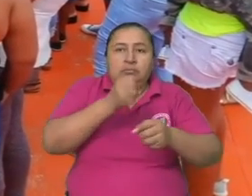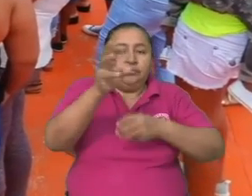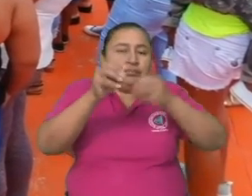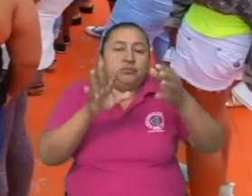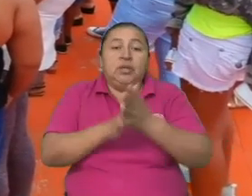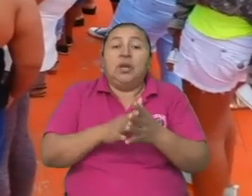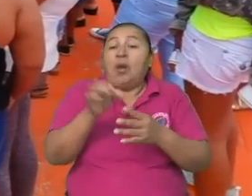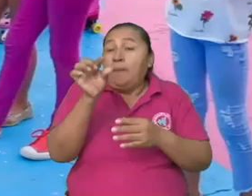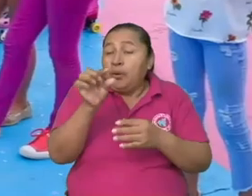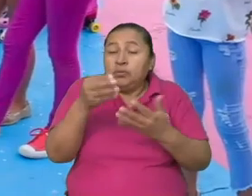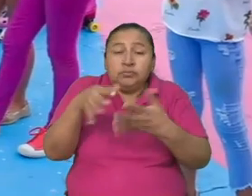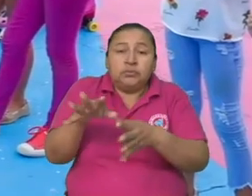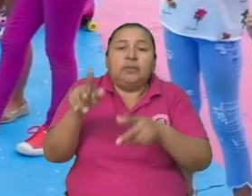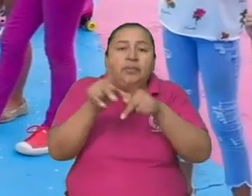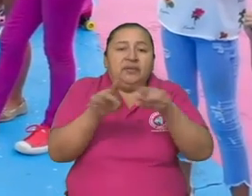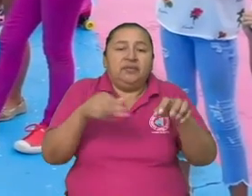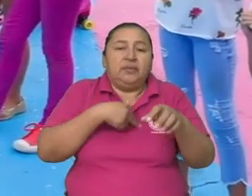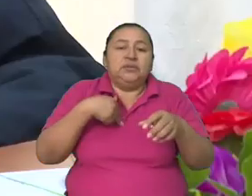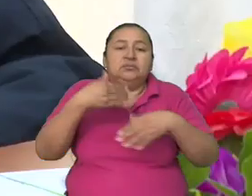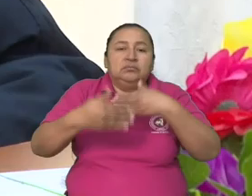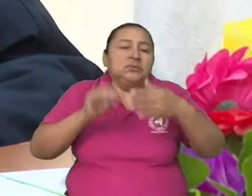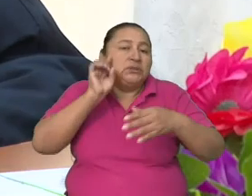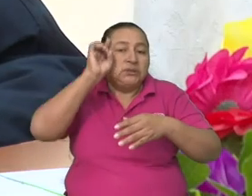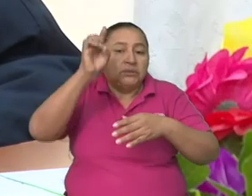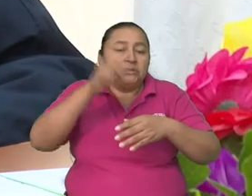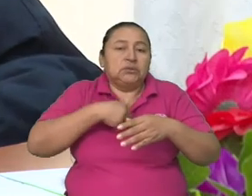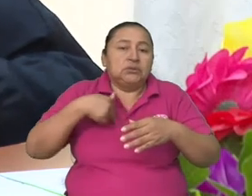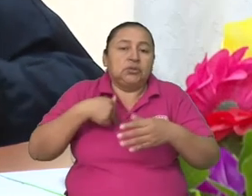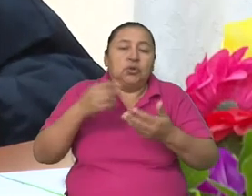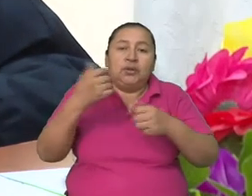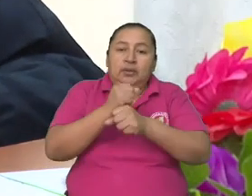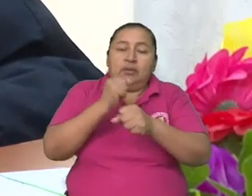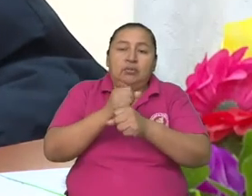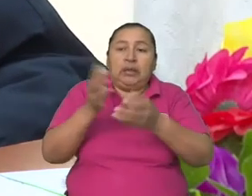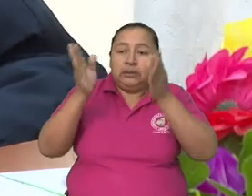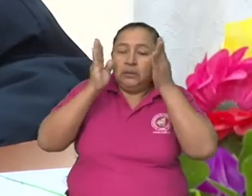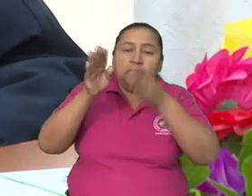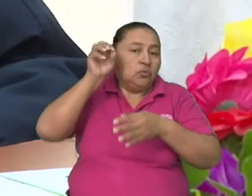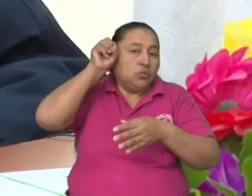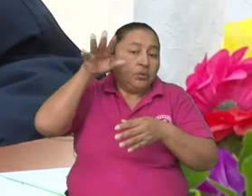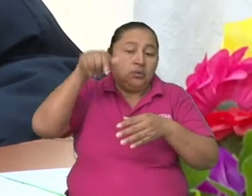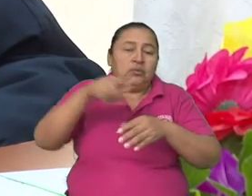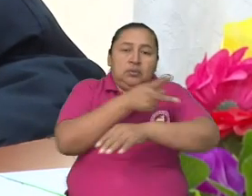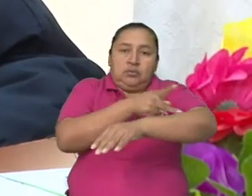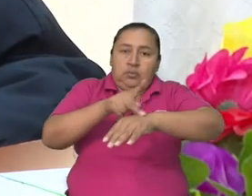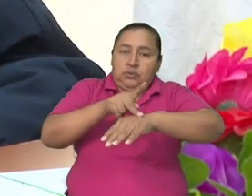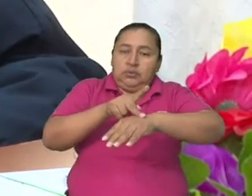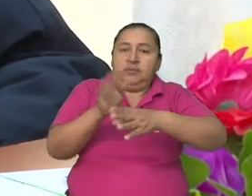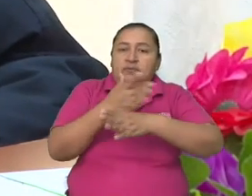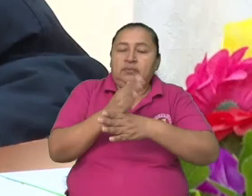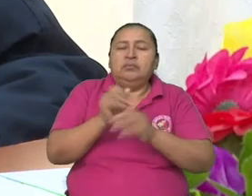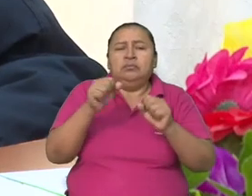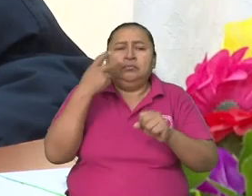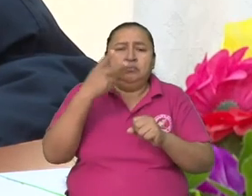poco que sobra lo planificamos para ir desarrollando obras de atracción turística en los puertos. Ahí